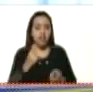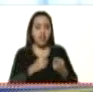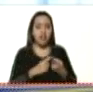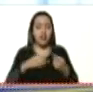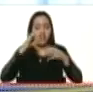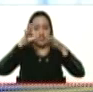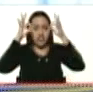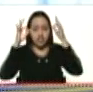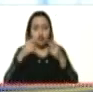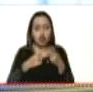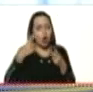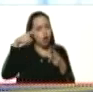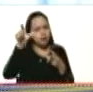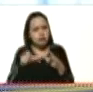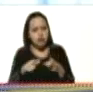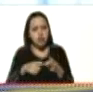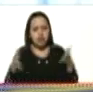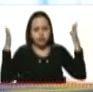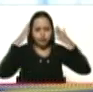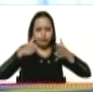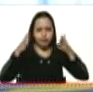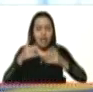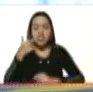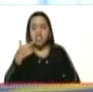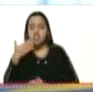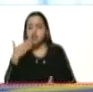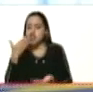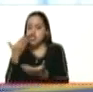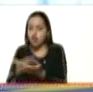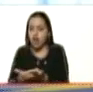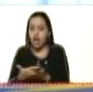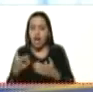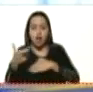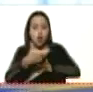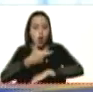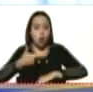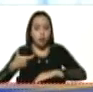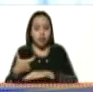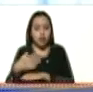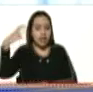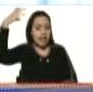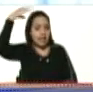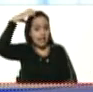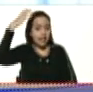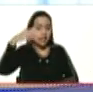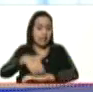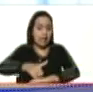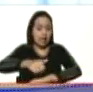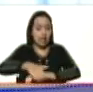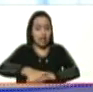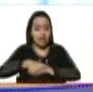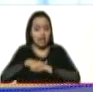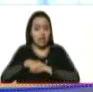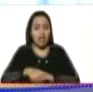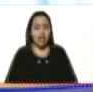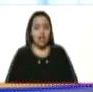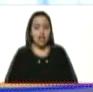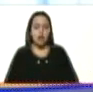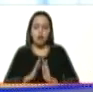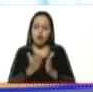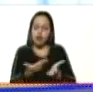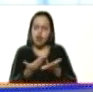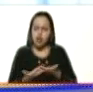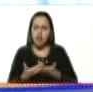les instruye: solicitarán del gobierno de su majestad británica que se nos facilite la pronta adquisición de